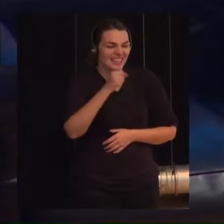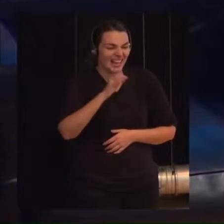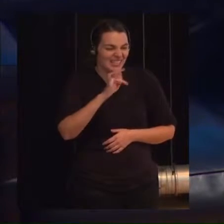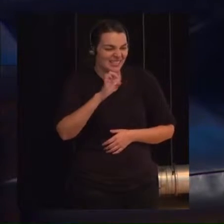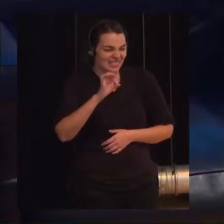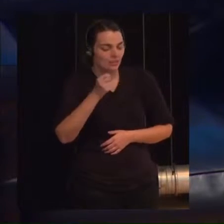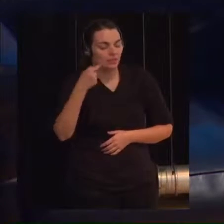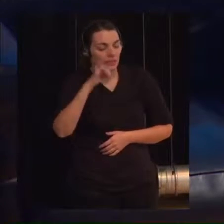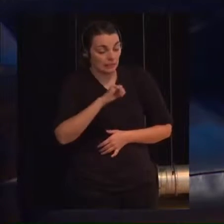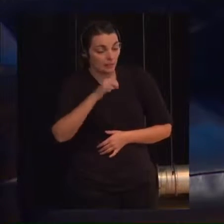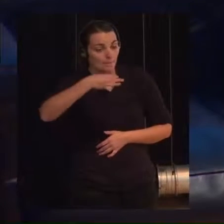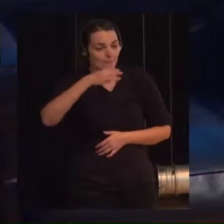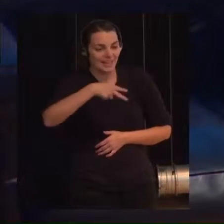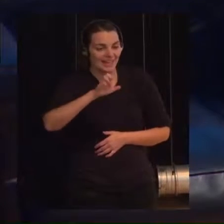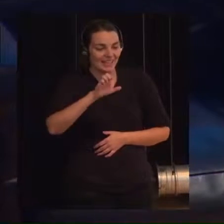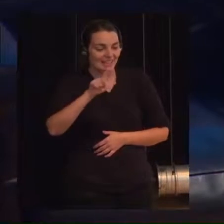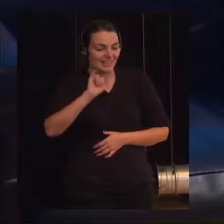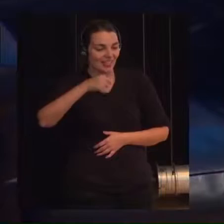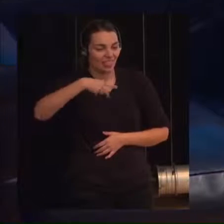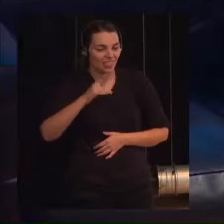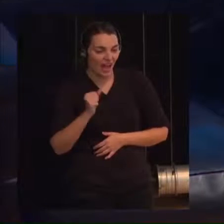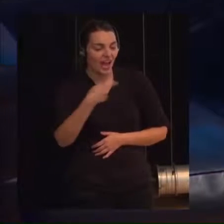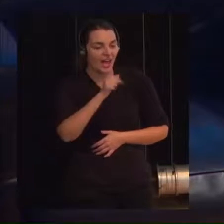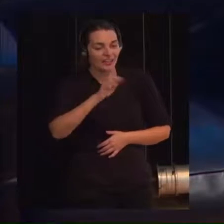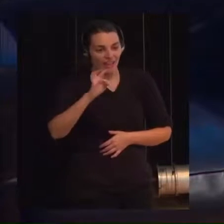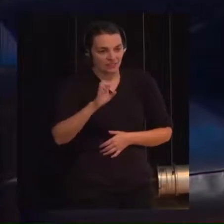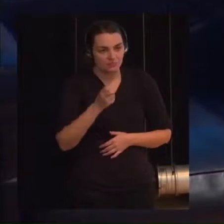Miguel, con quien nos conocemos también desde hace algún tiempo,